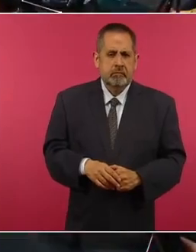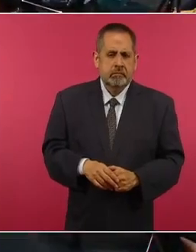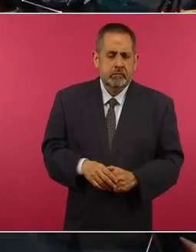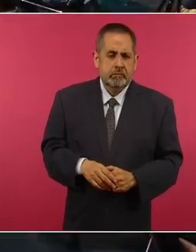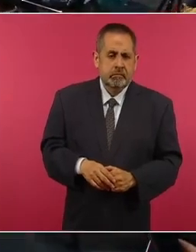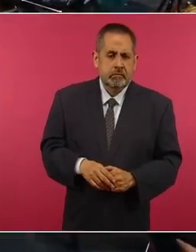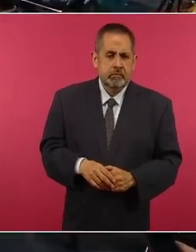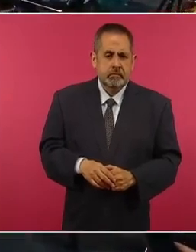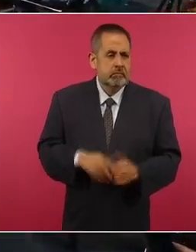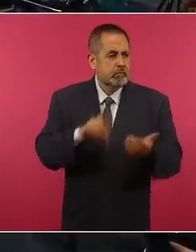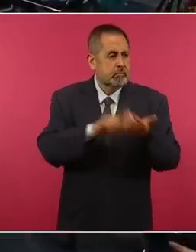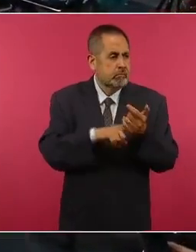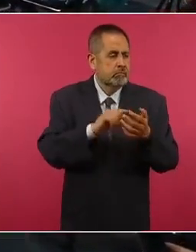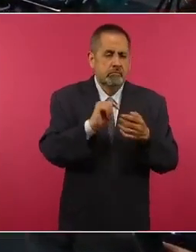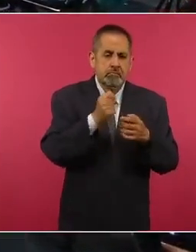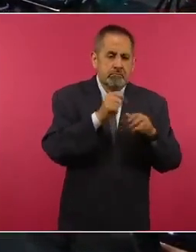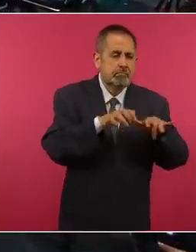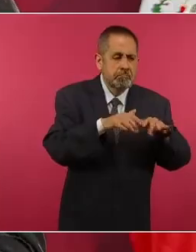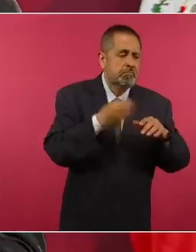Que sean puros técnicos